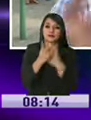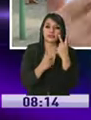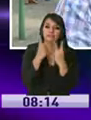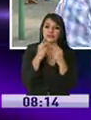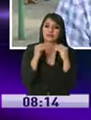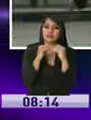continuamente